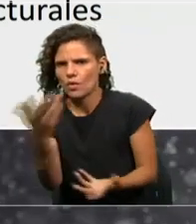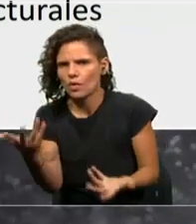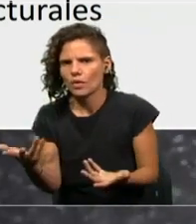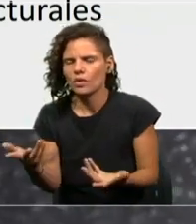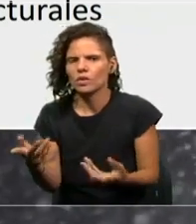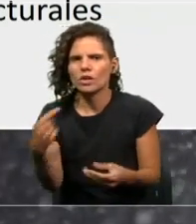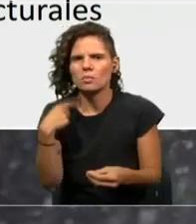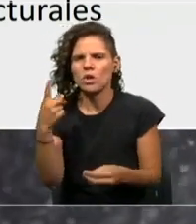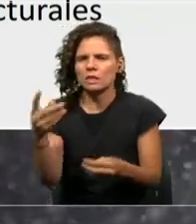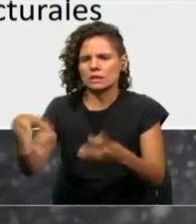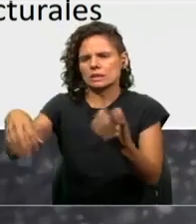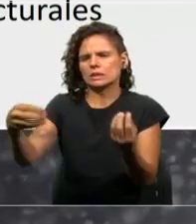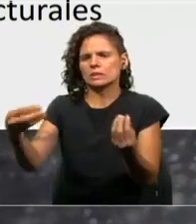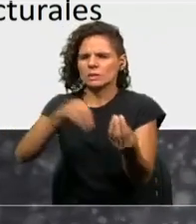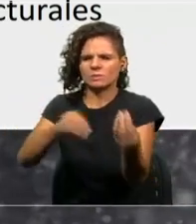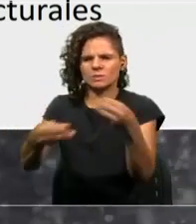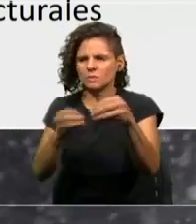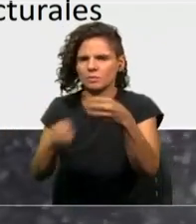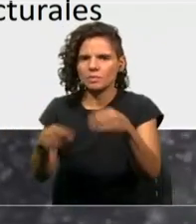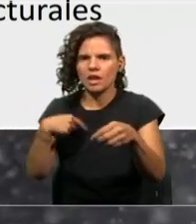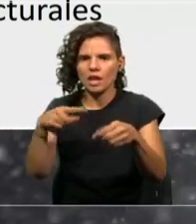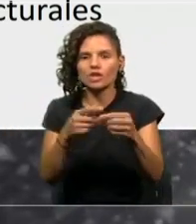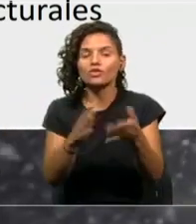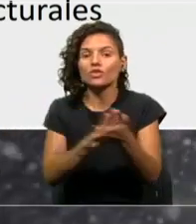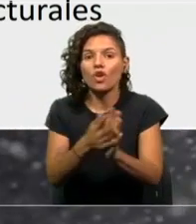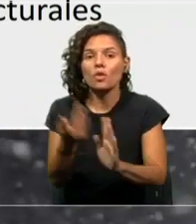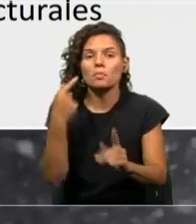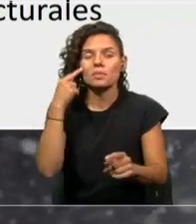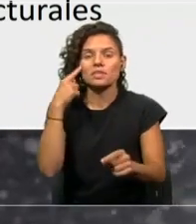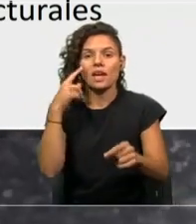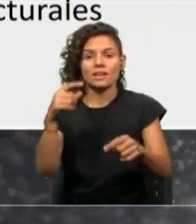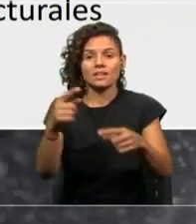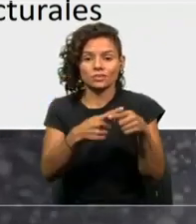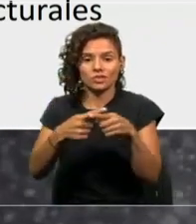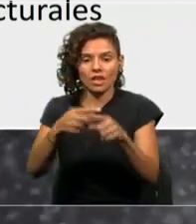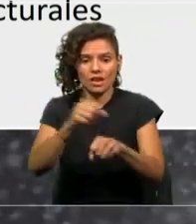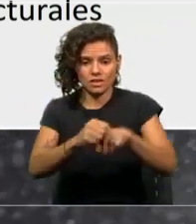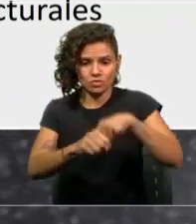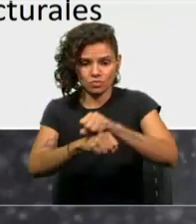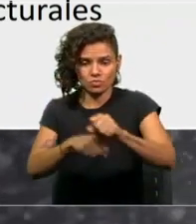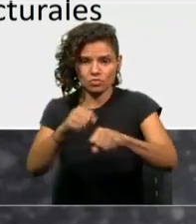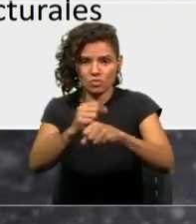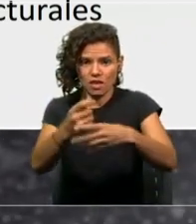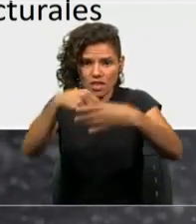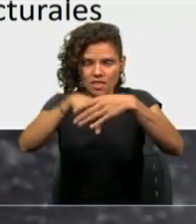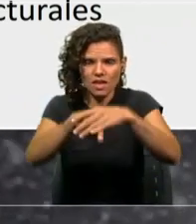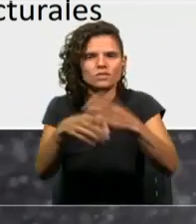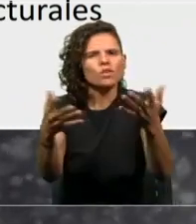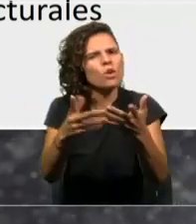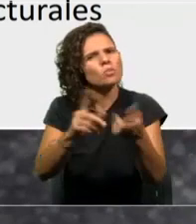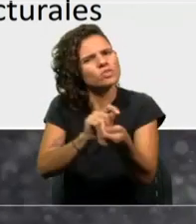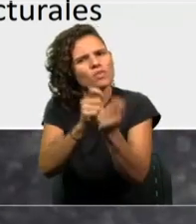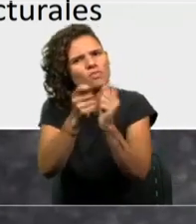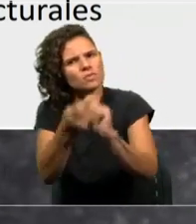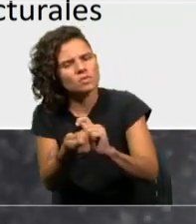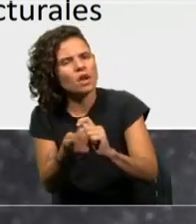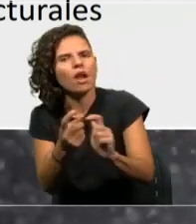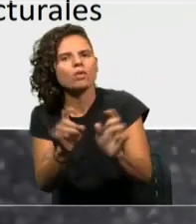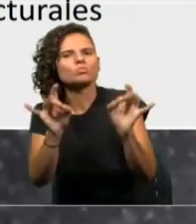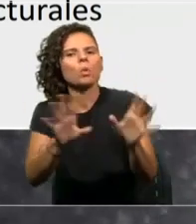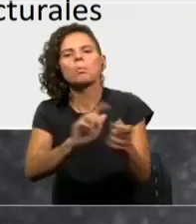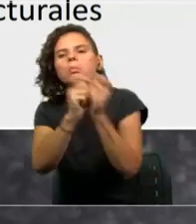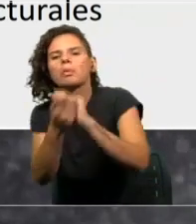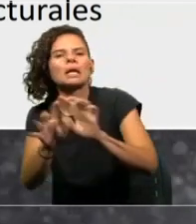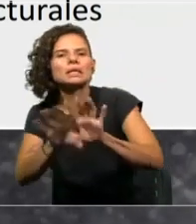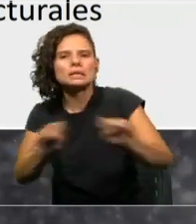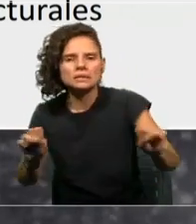pero todas implican que las transformaciones estructurales, es decir, las transformaciones importantes a los sistemas complejos, no ocurren así nomás.